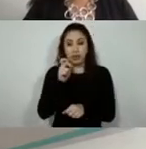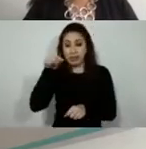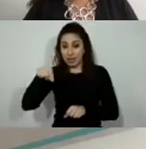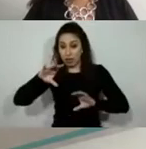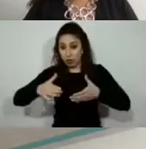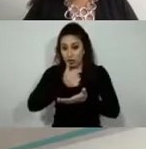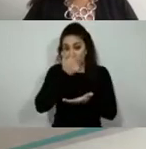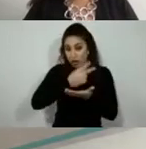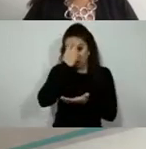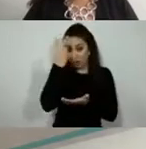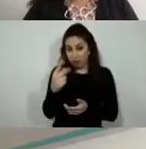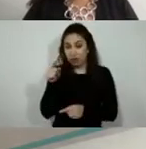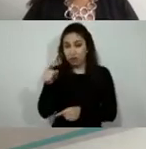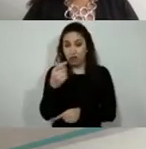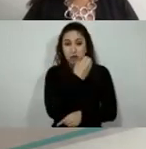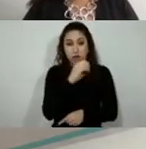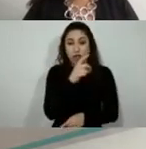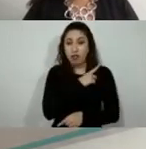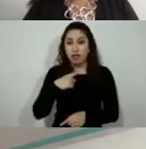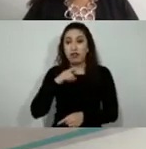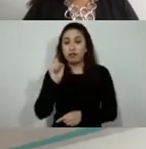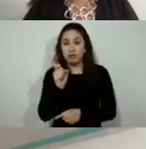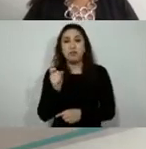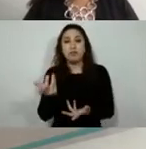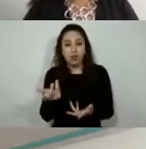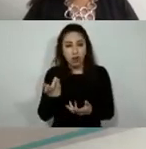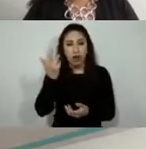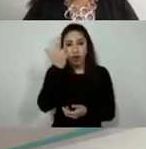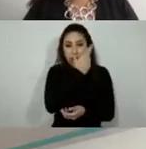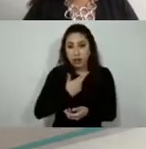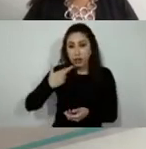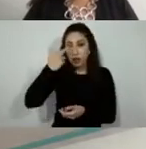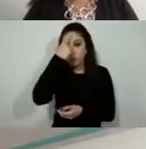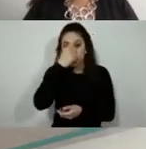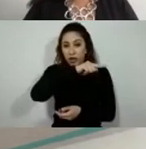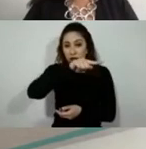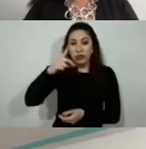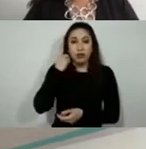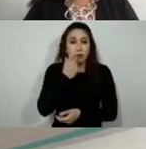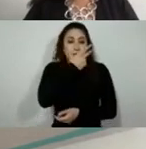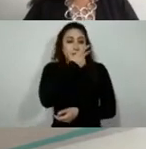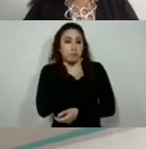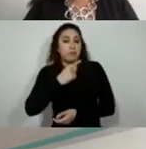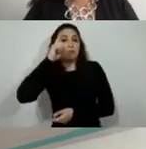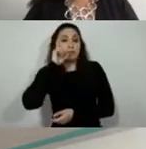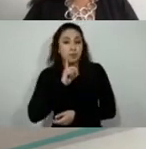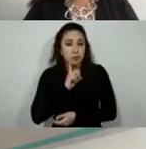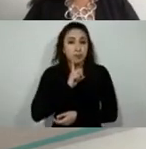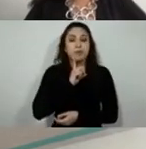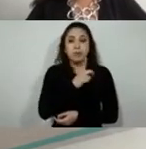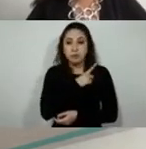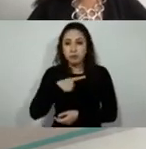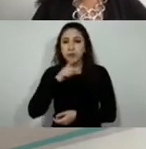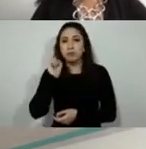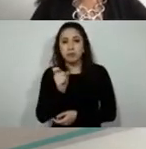Ciudad, debe ser un territorio en donde los diputados deban de manejarse sin